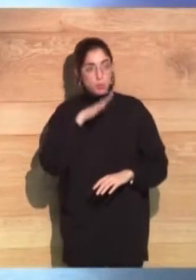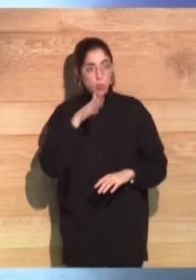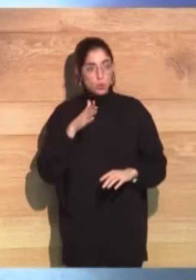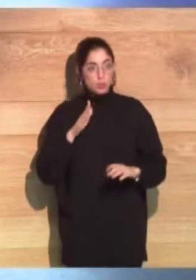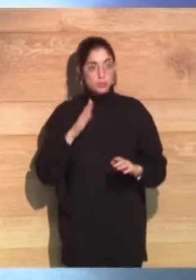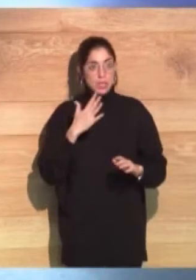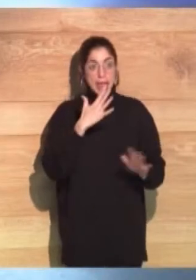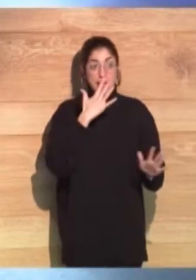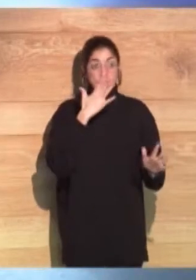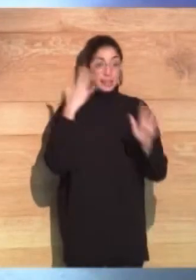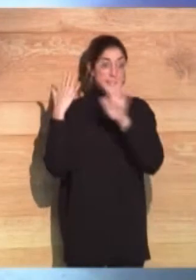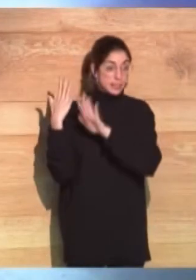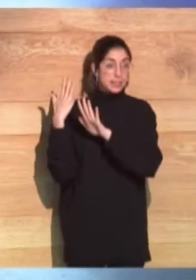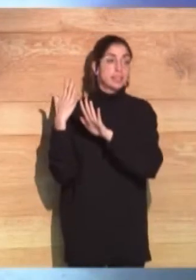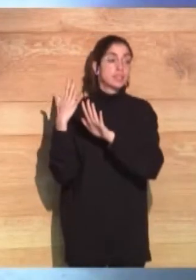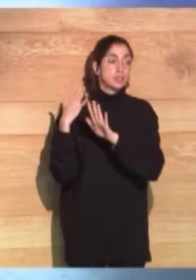década